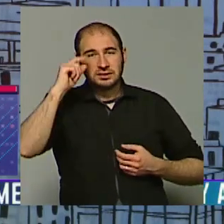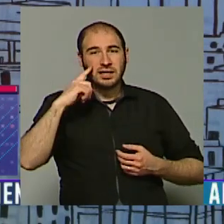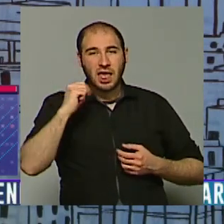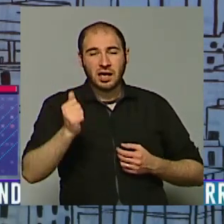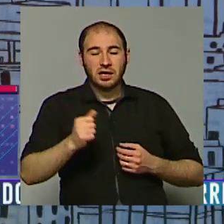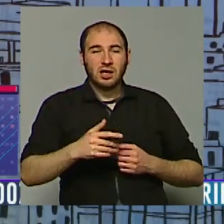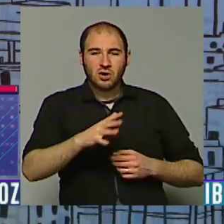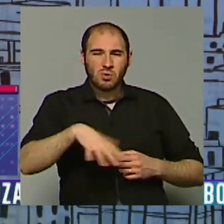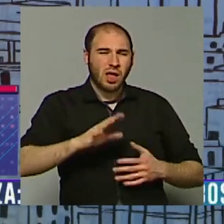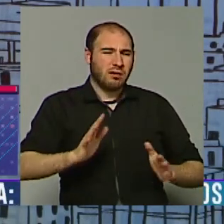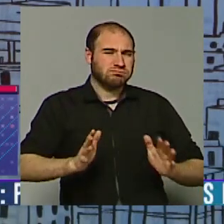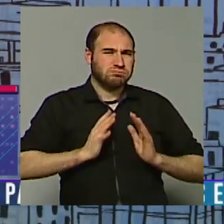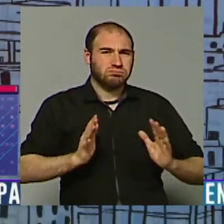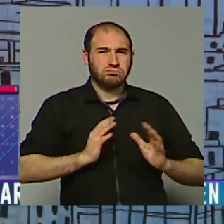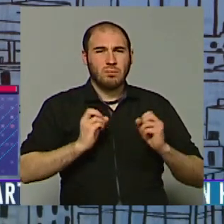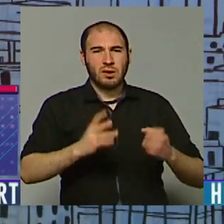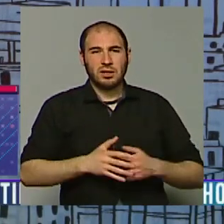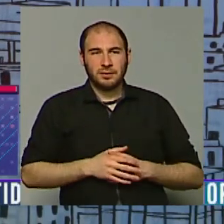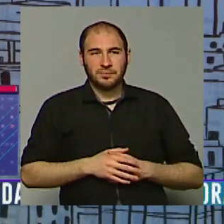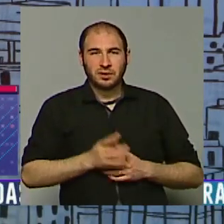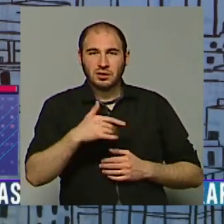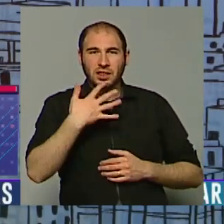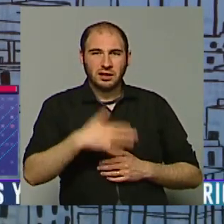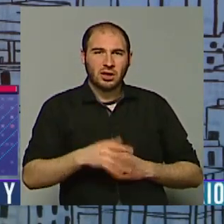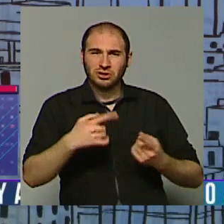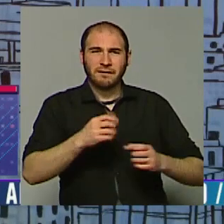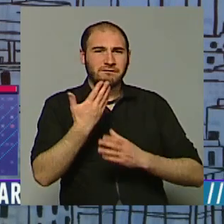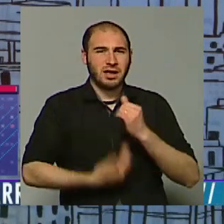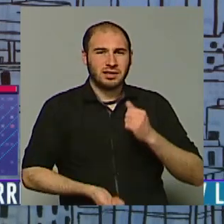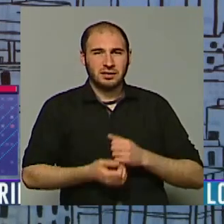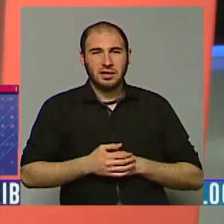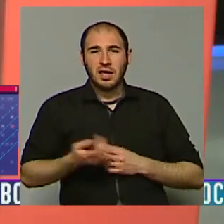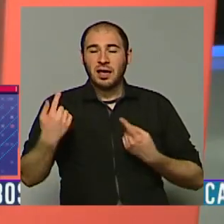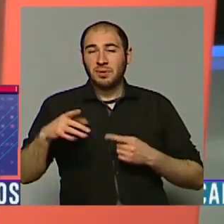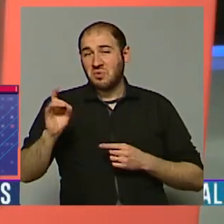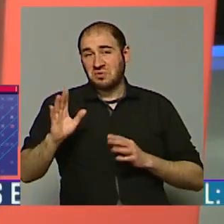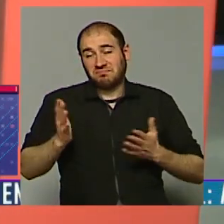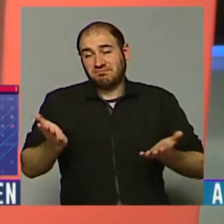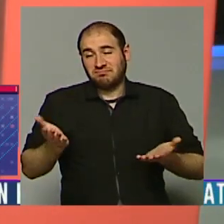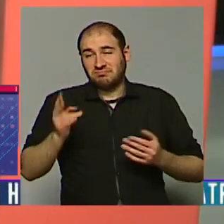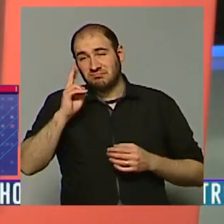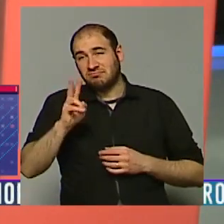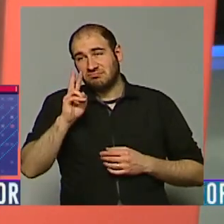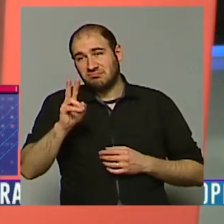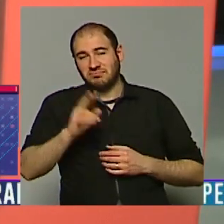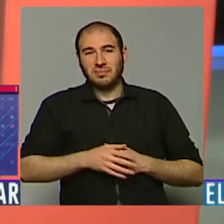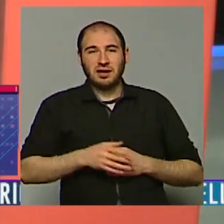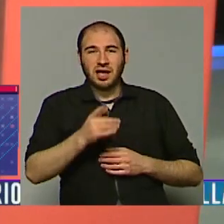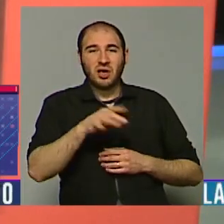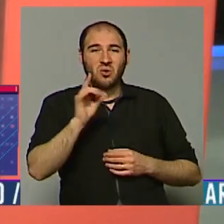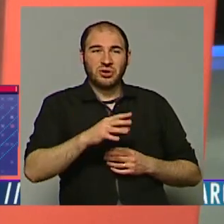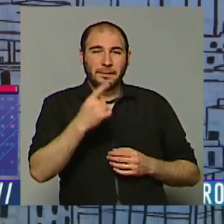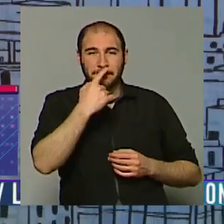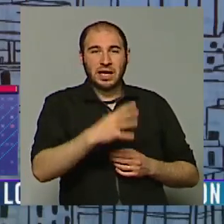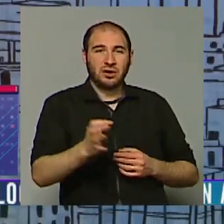se conmueve, la sociedad se conmueve porque entendemos que hay algo que no está bien ahí. Pero nos quedamos ahí. Nos quedamos en el